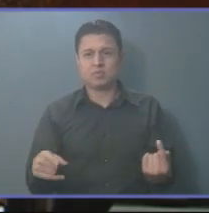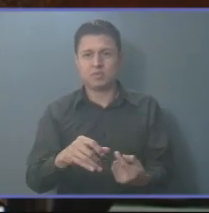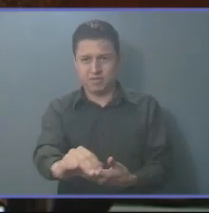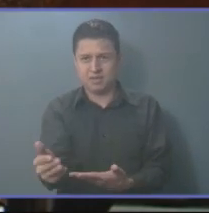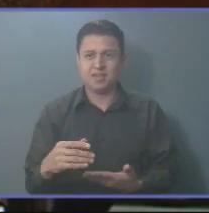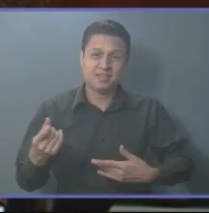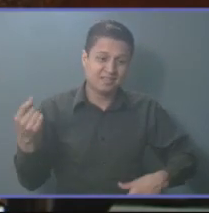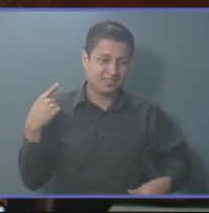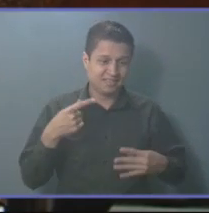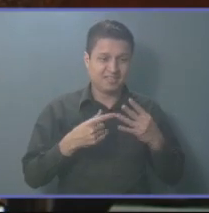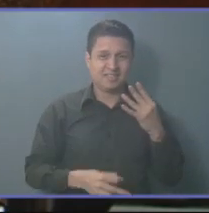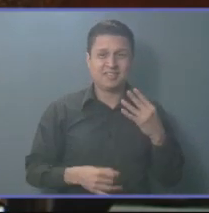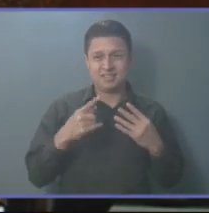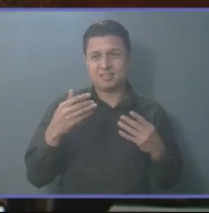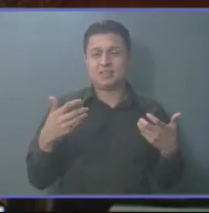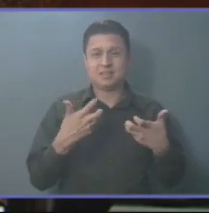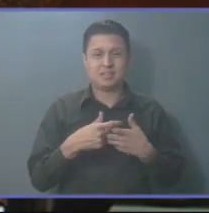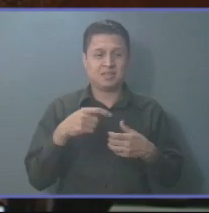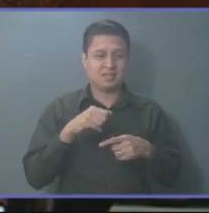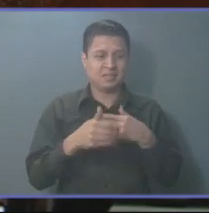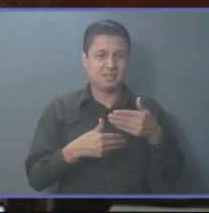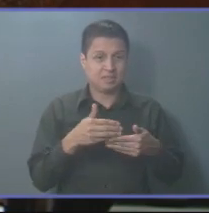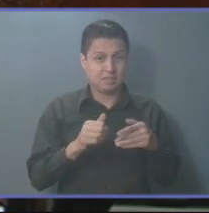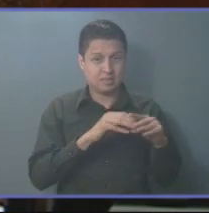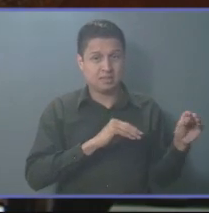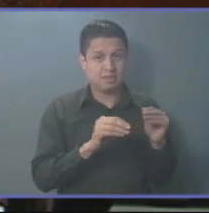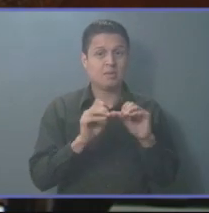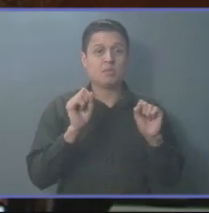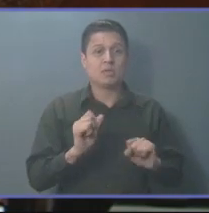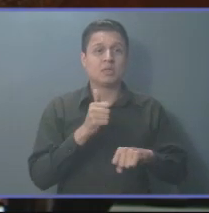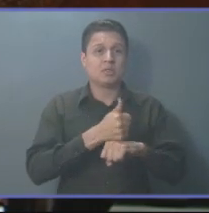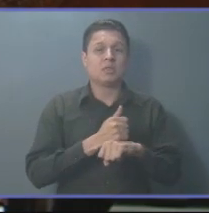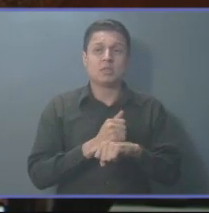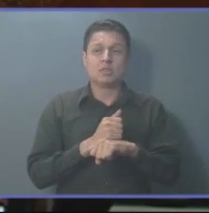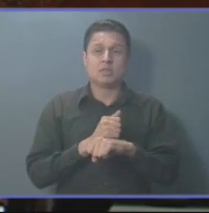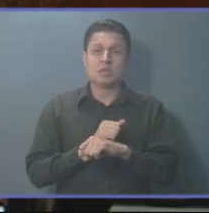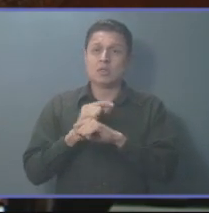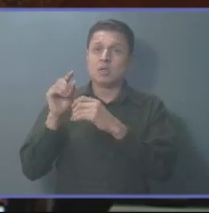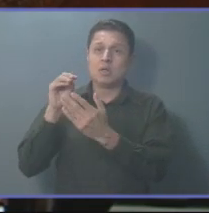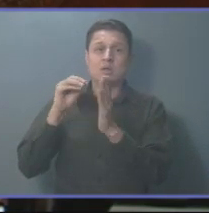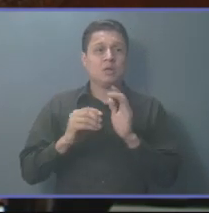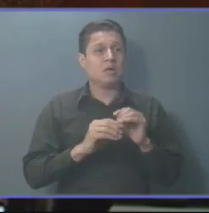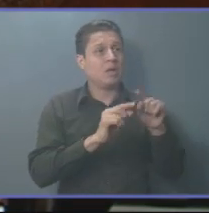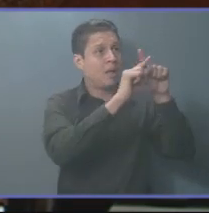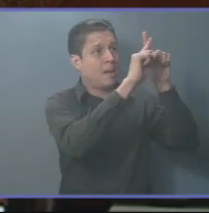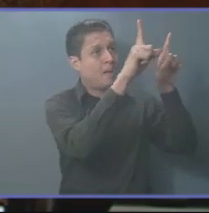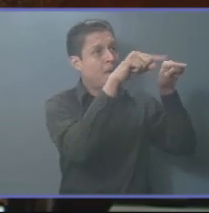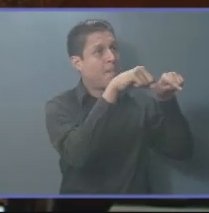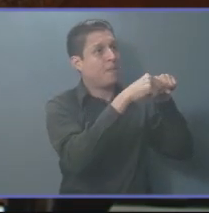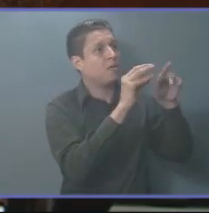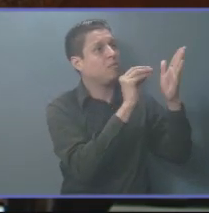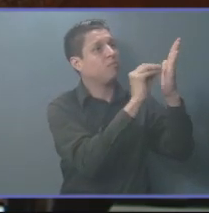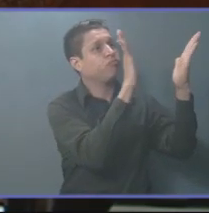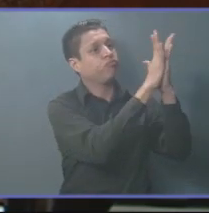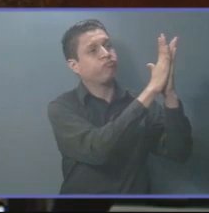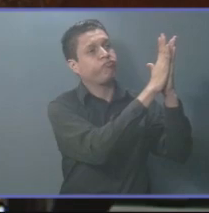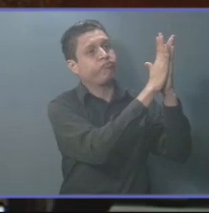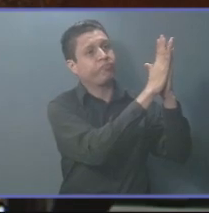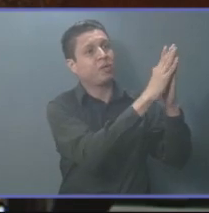ley. Para implementar esta medida podrán fijarse rótulos en determinadas áreas indicando el